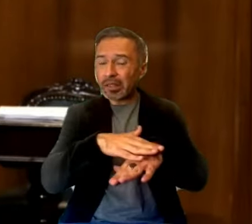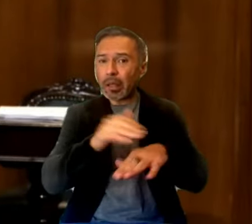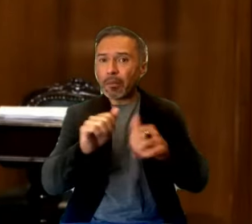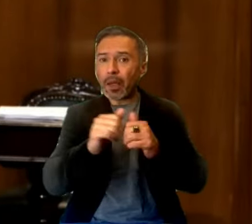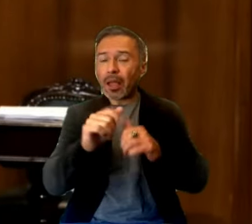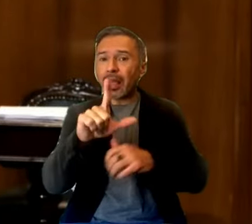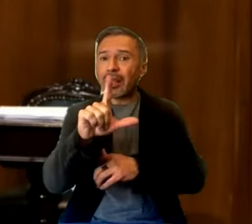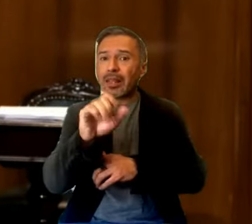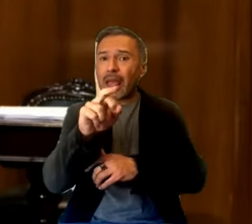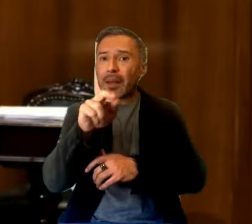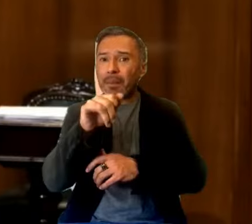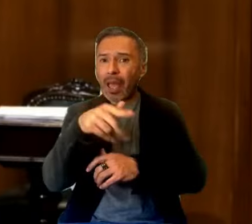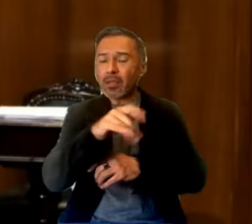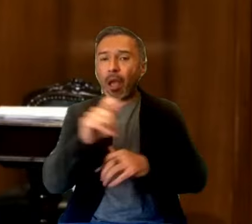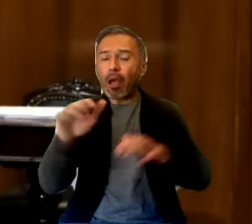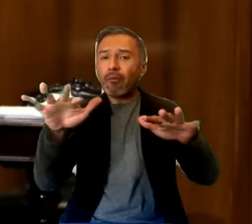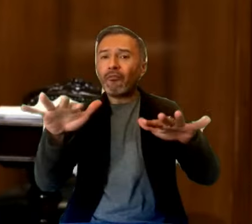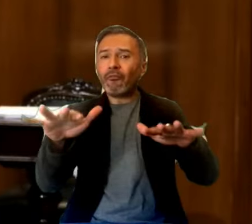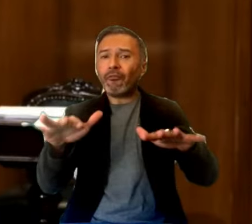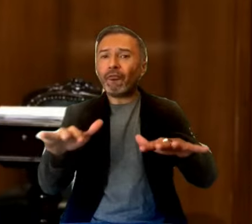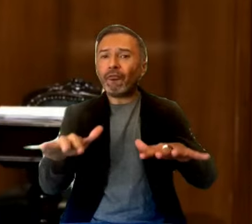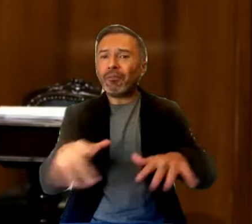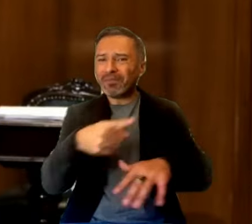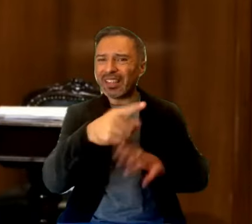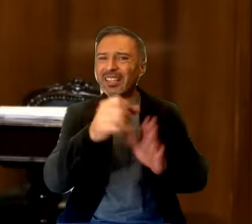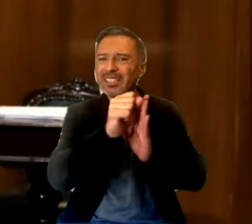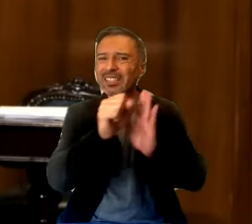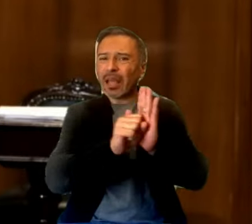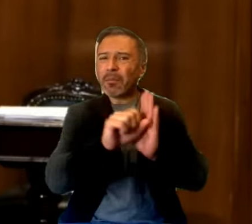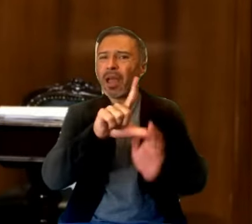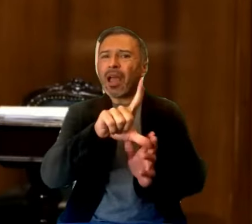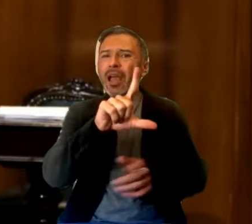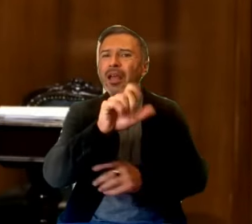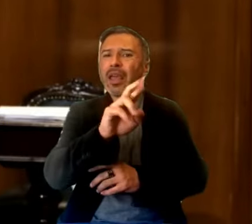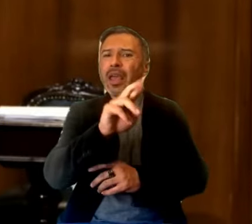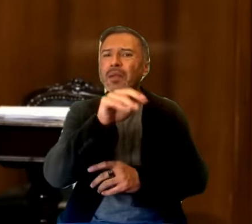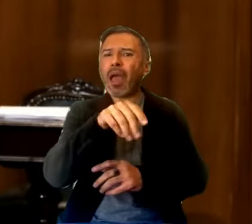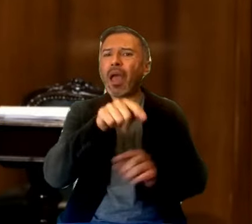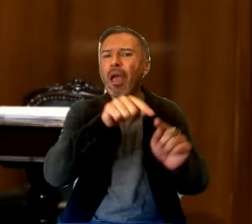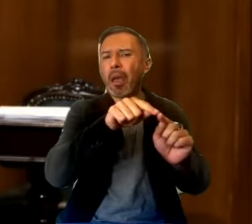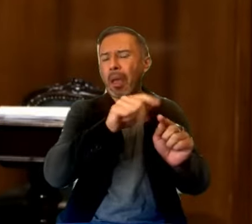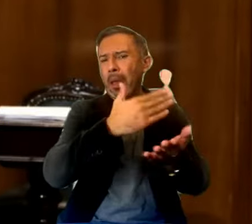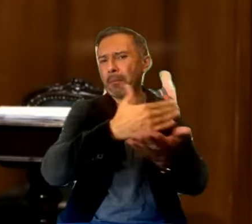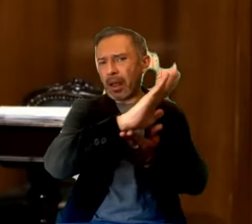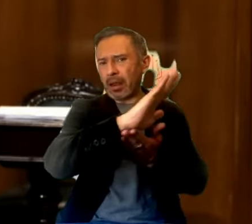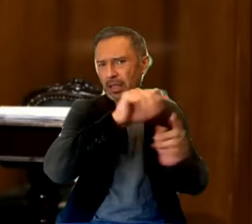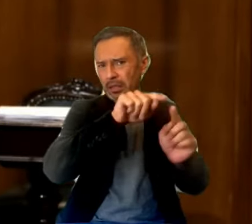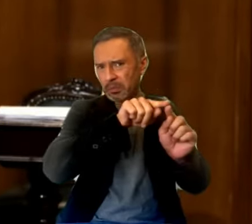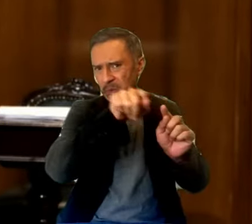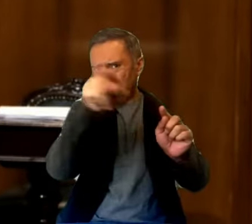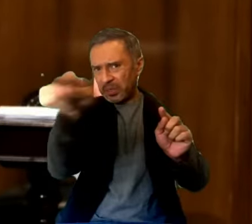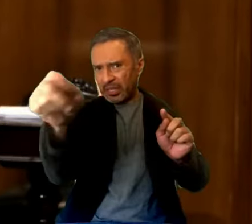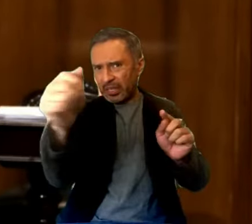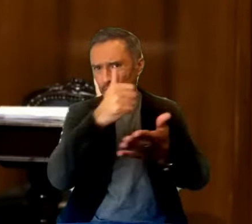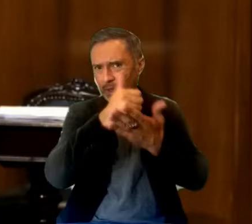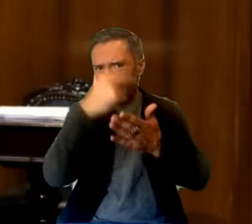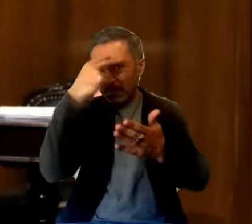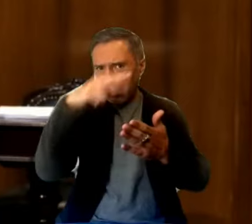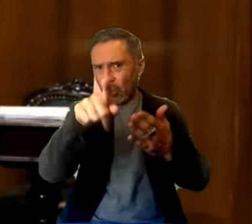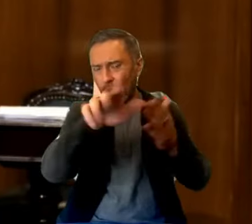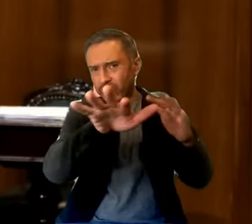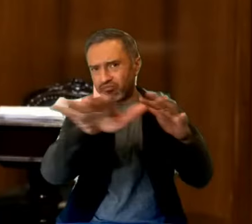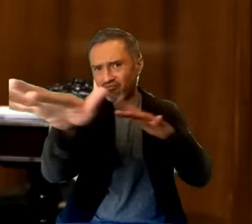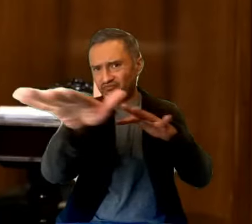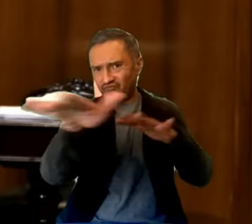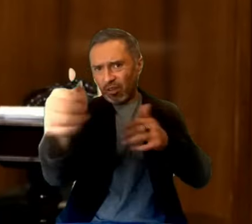Lerma, sobre todo, provee de agua a la Ciudad de México. Pero hoy también